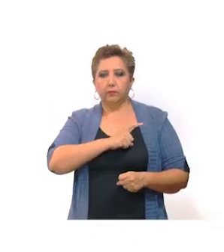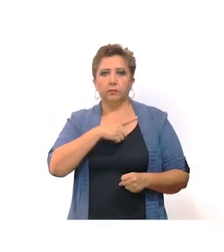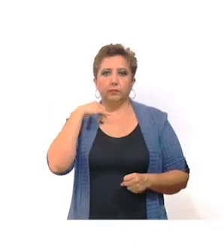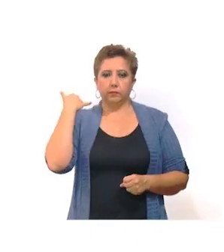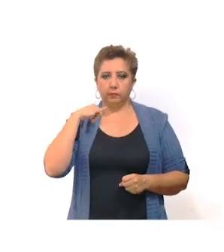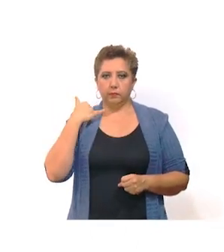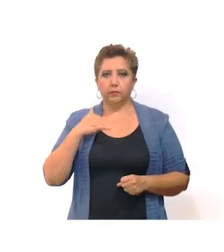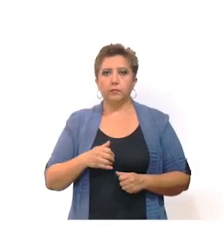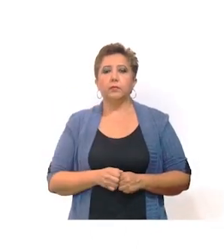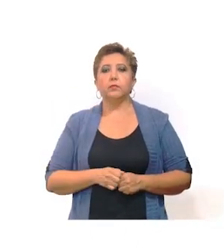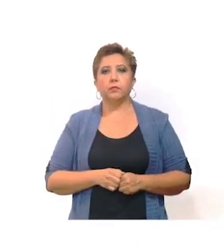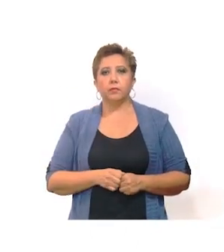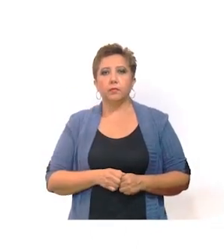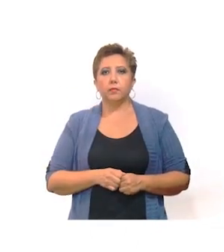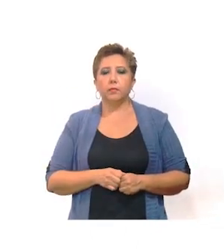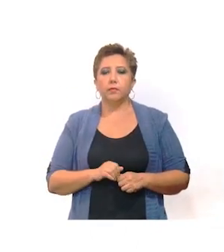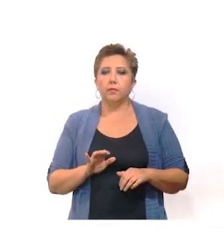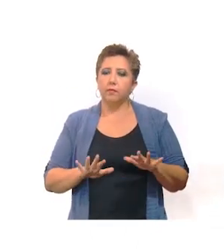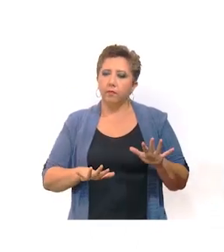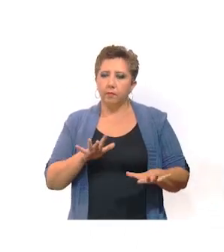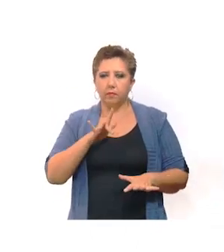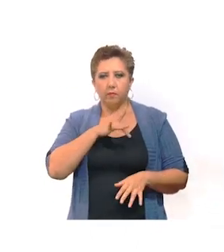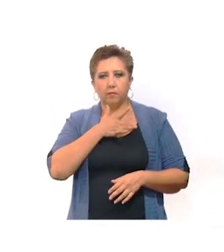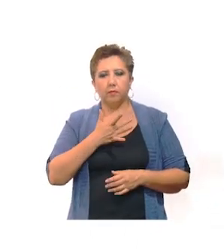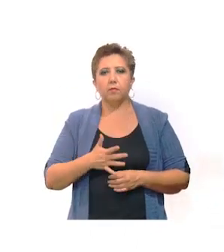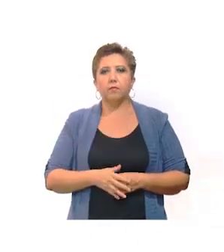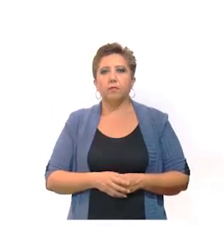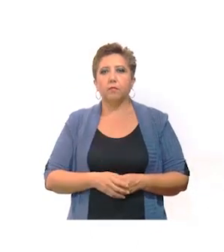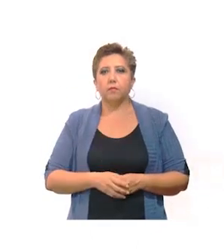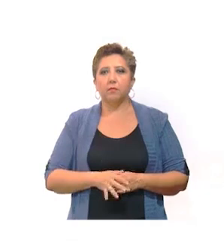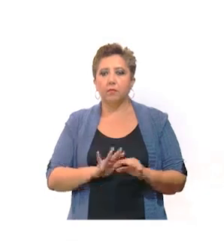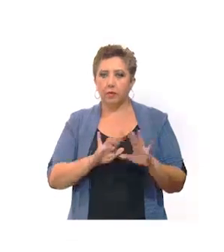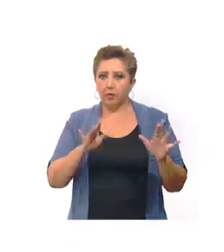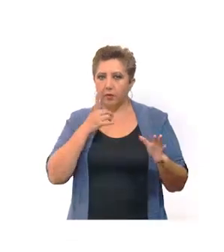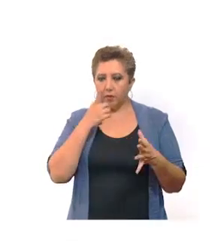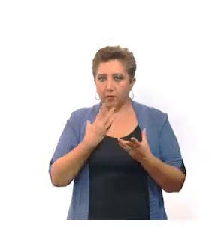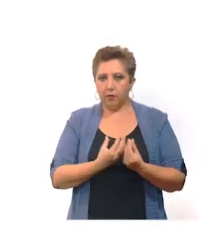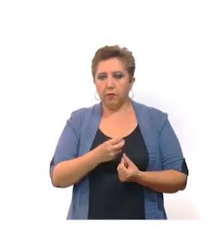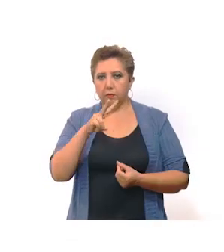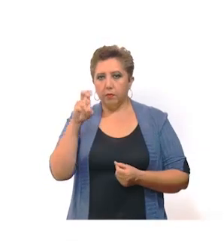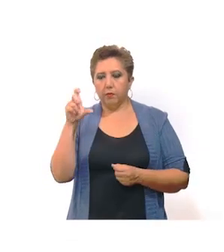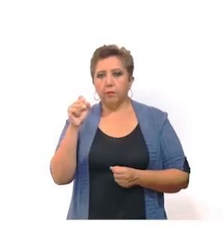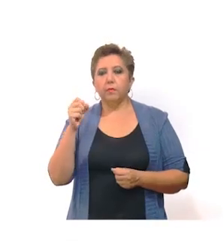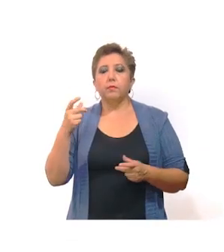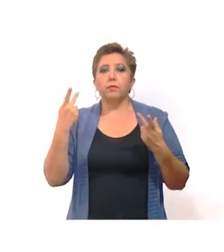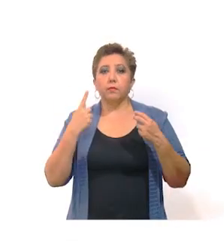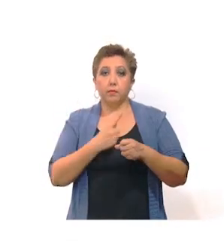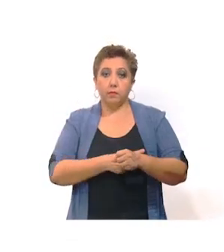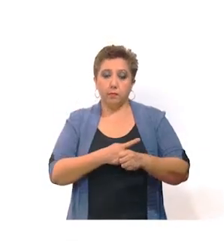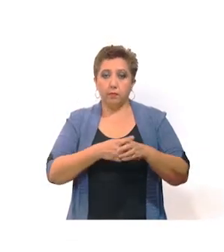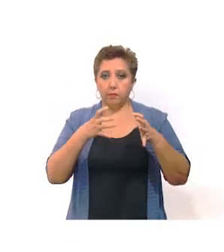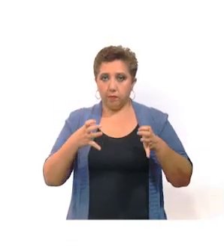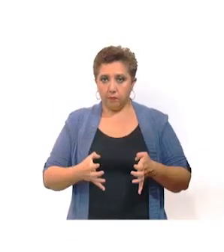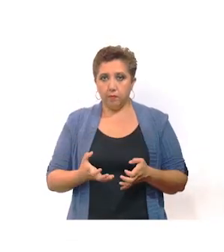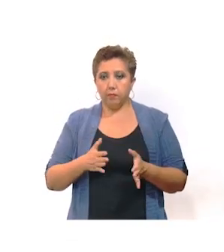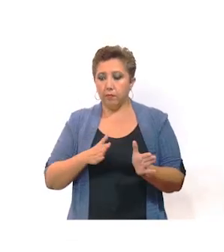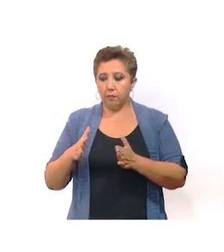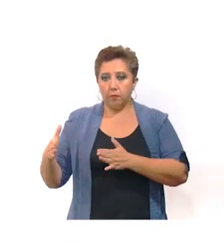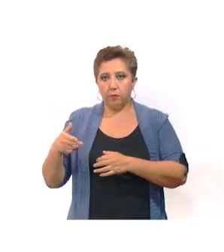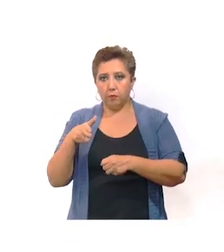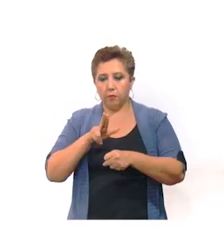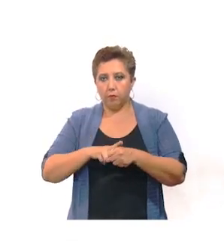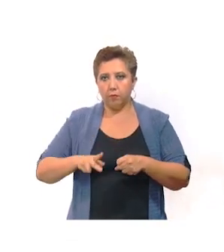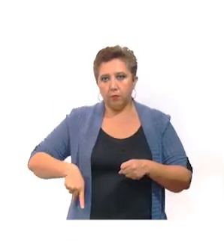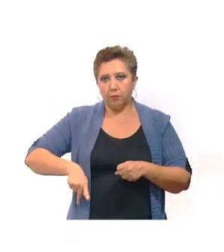de la Secretaría de Salud de Yucatán. Presentan síntomas leves. Como ya mencionamos, 220 de los casos positivos están en hospitales públicos